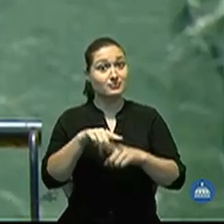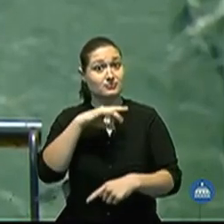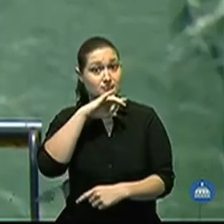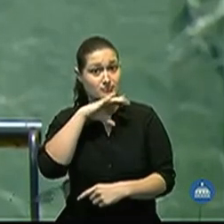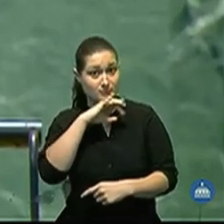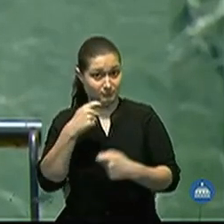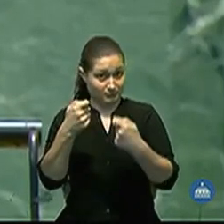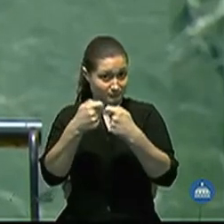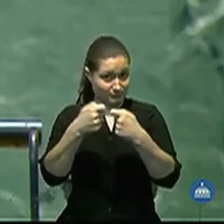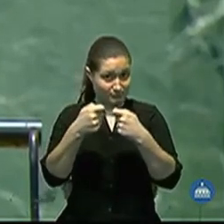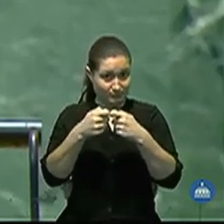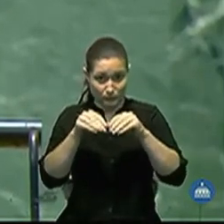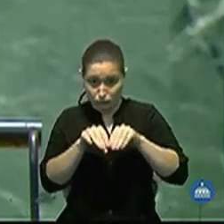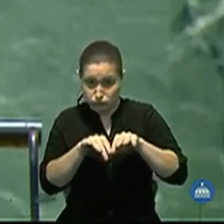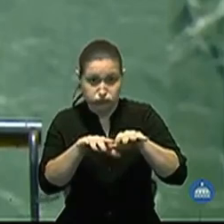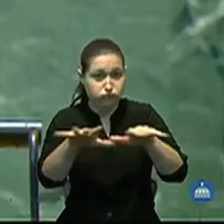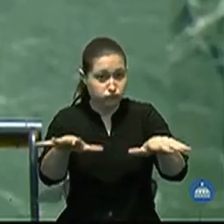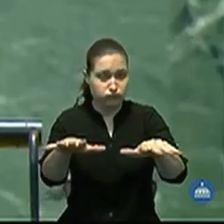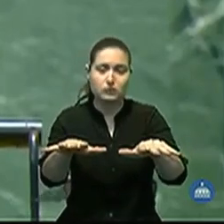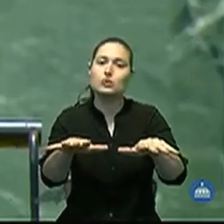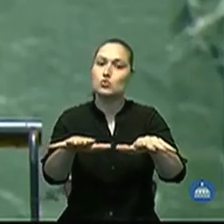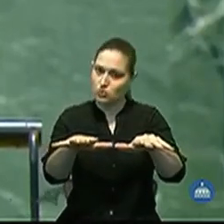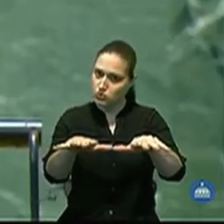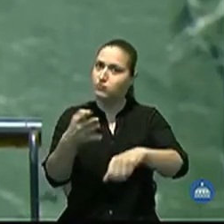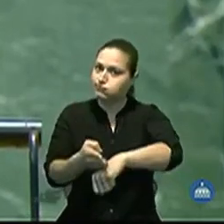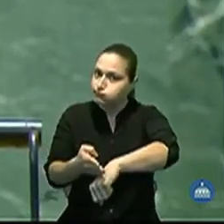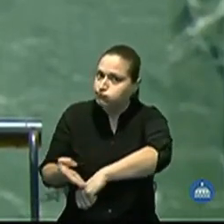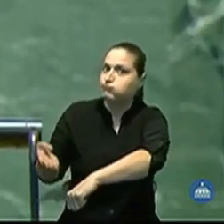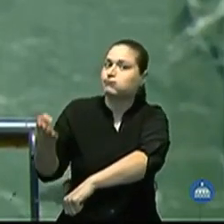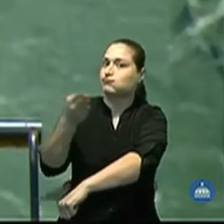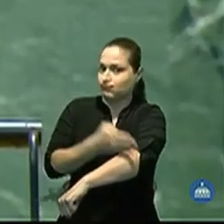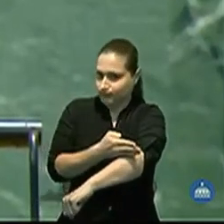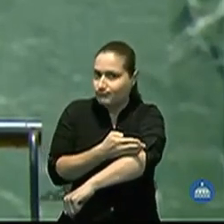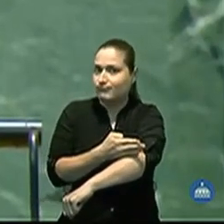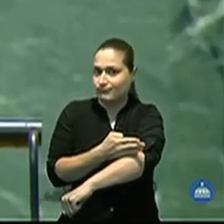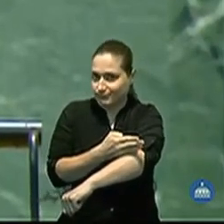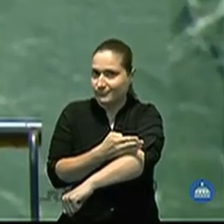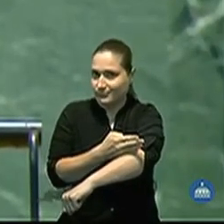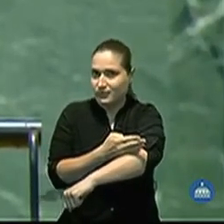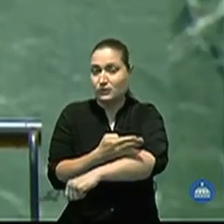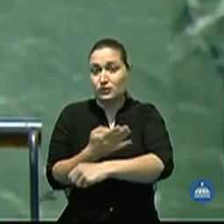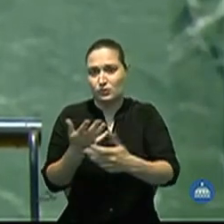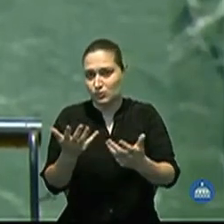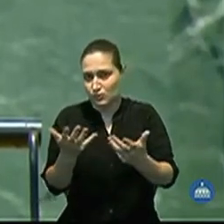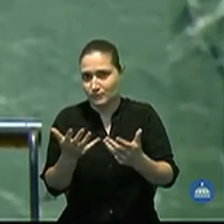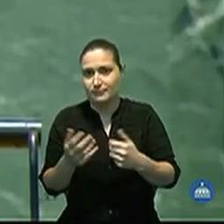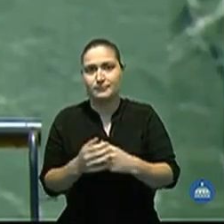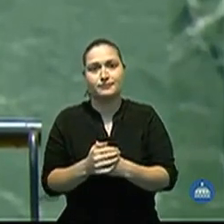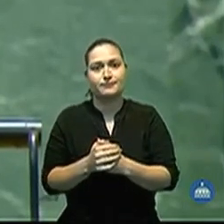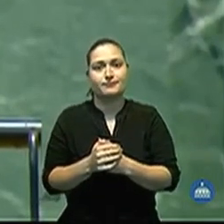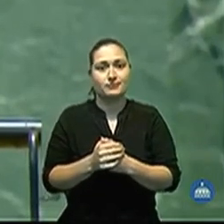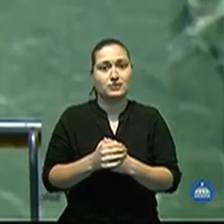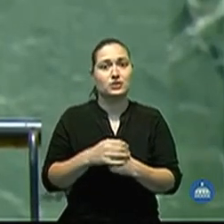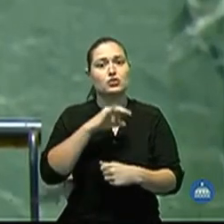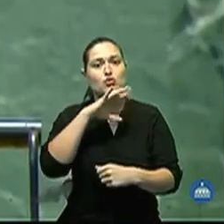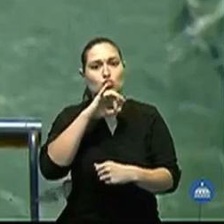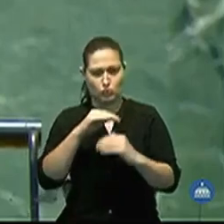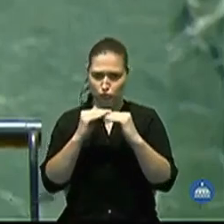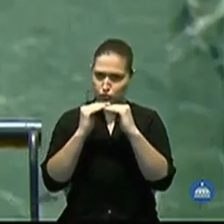y no contaminante, hemos logrado avances significativos, así como importantes mejoras en las regulaciones